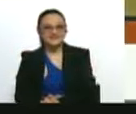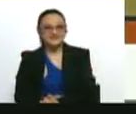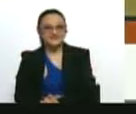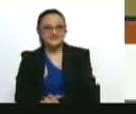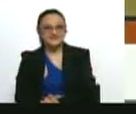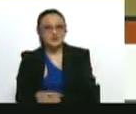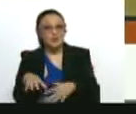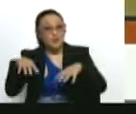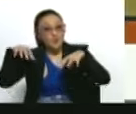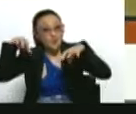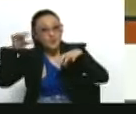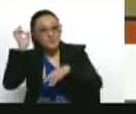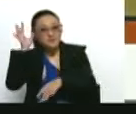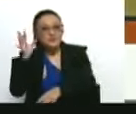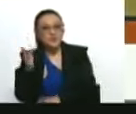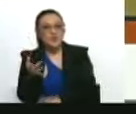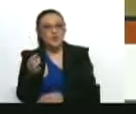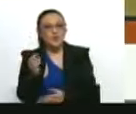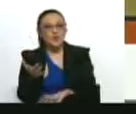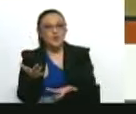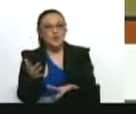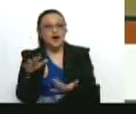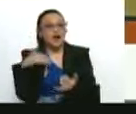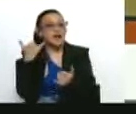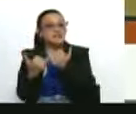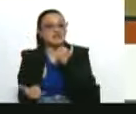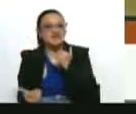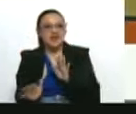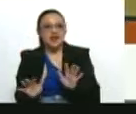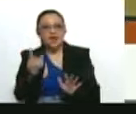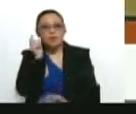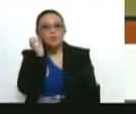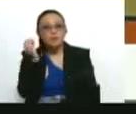La Sayona se inventó un cuento que hasta el final.